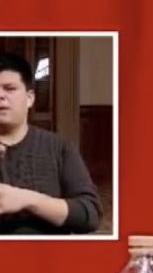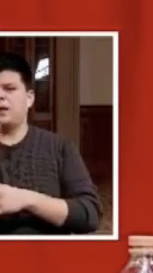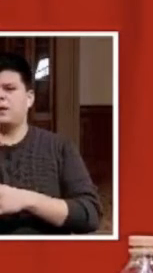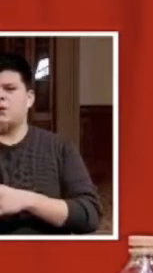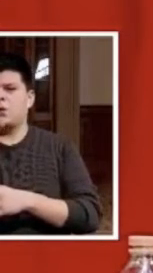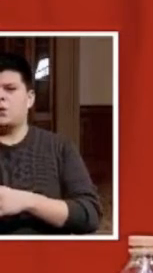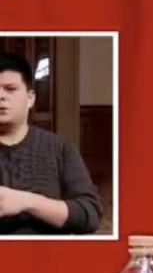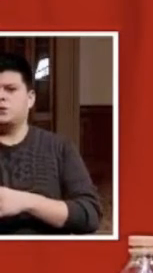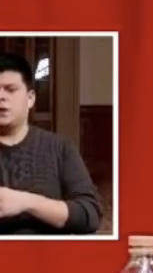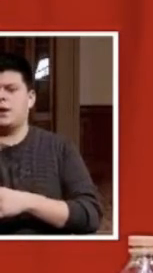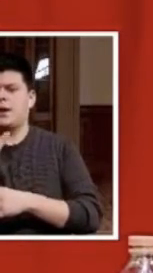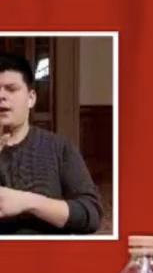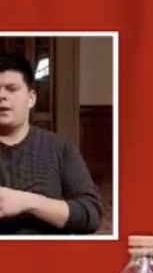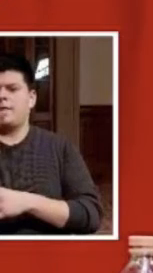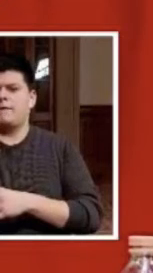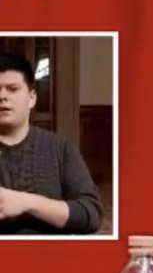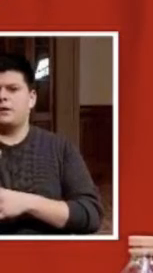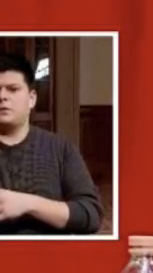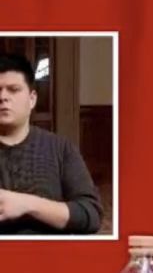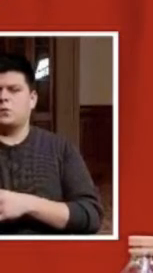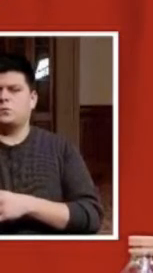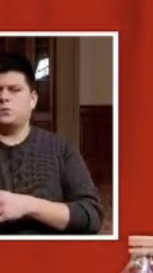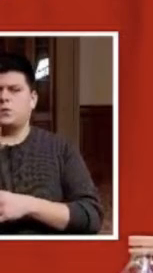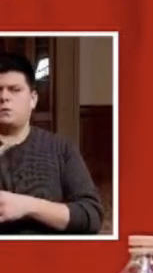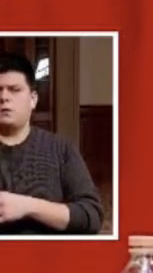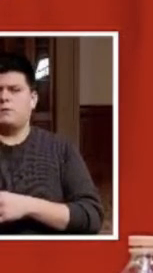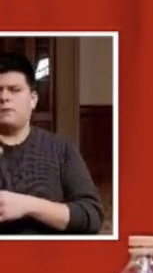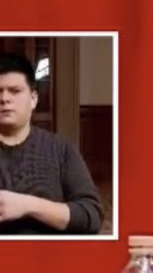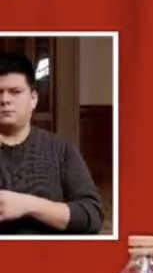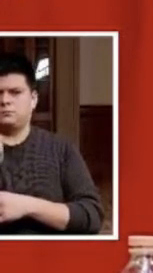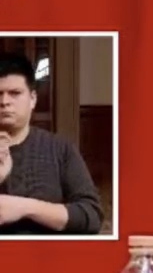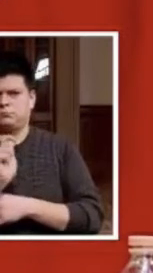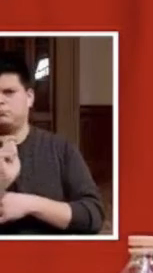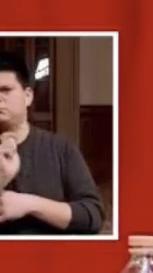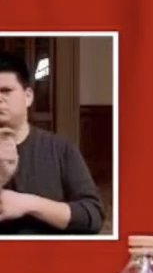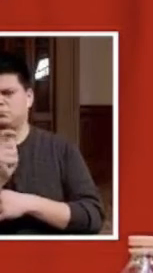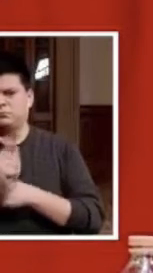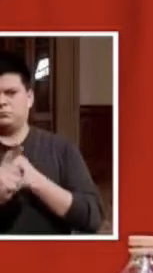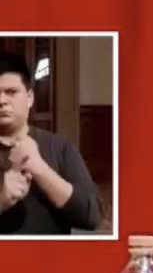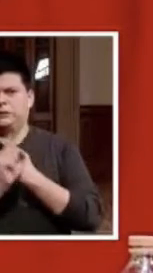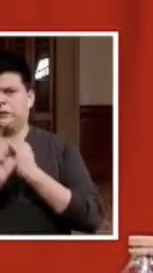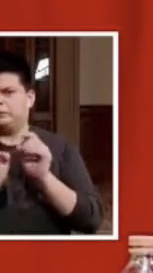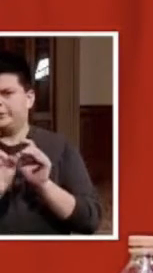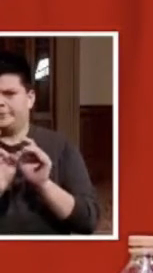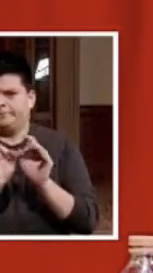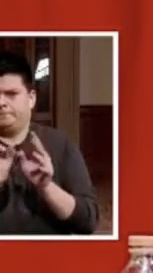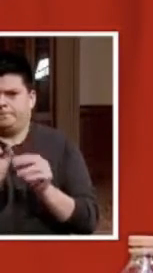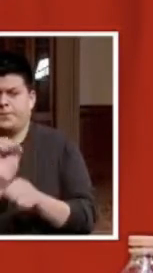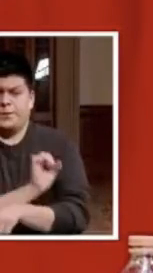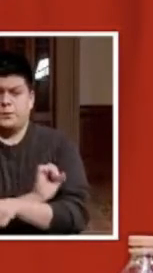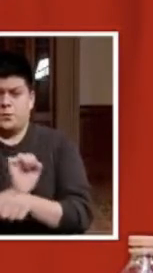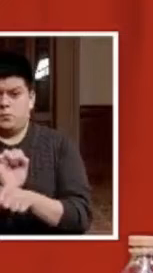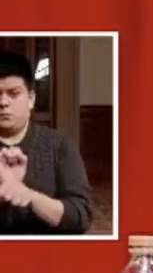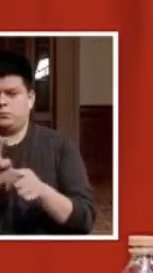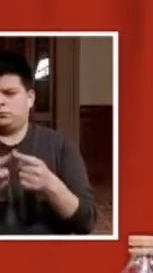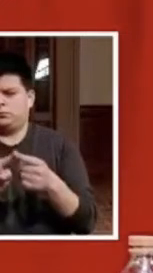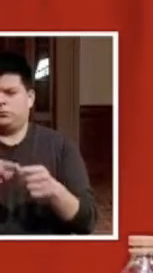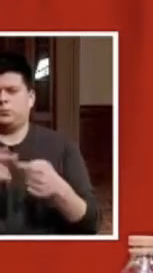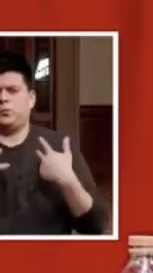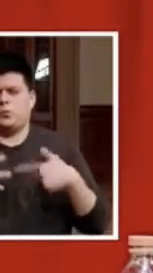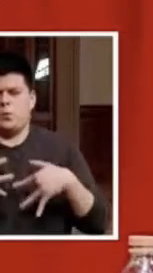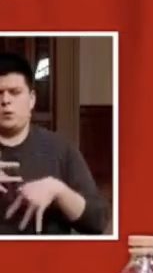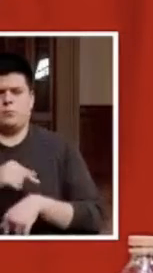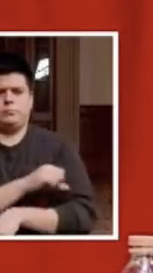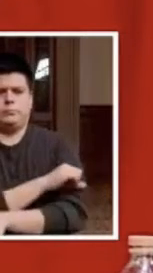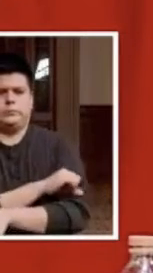leves. Esos eventos adversos leves fueron dolor en el sitio de la aplicación, que